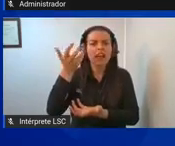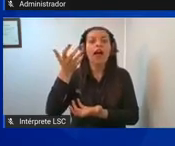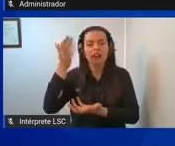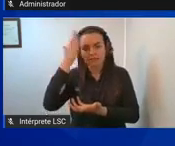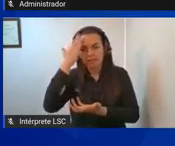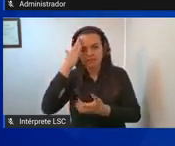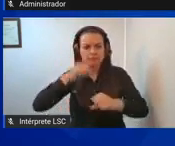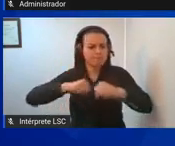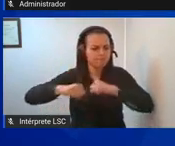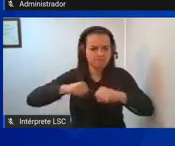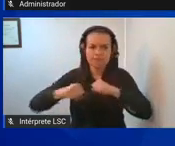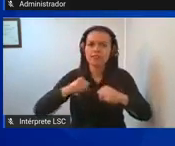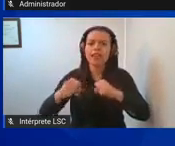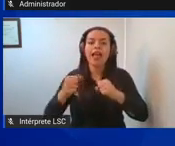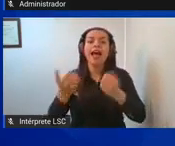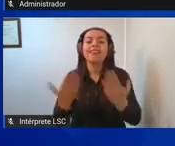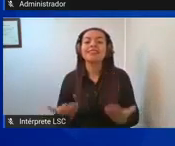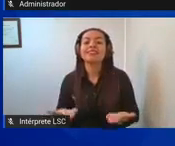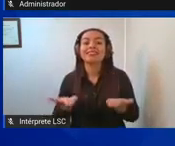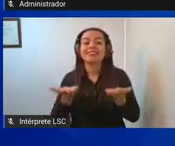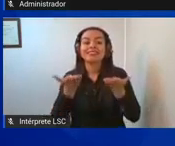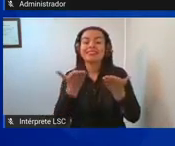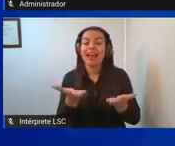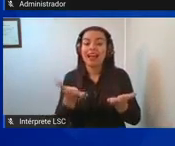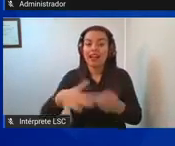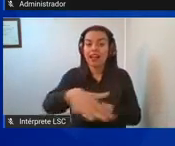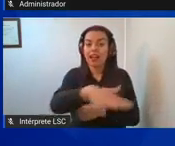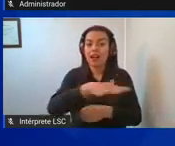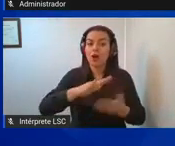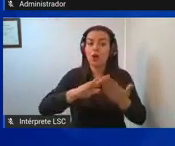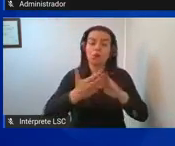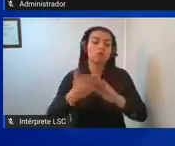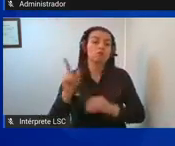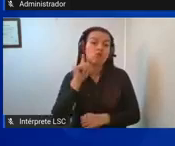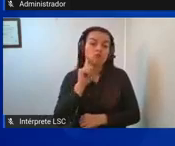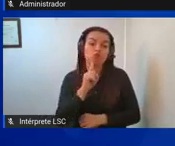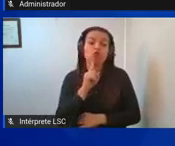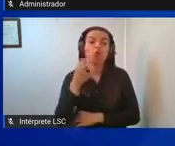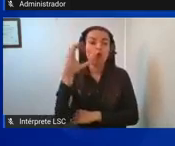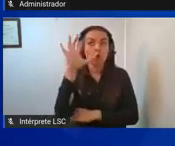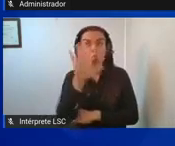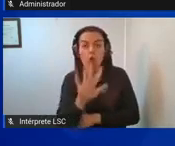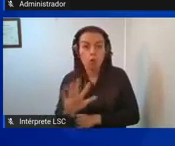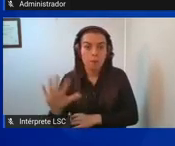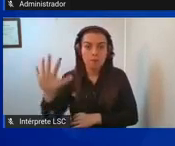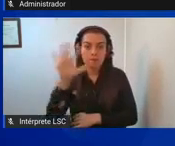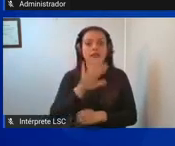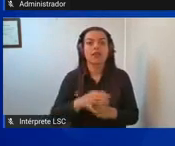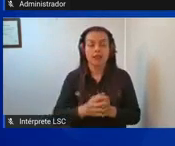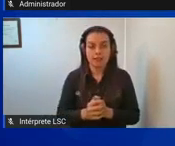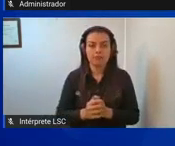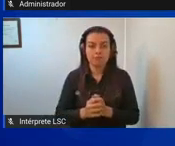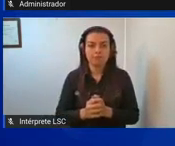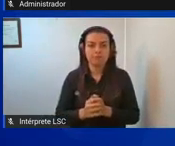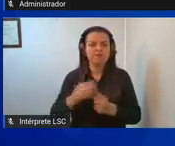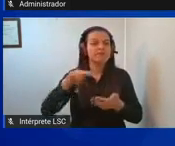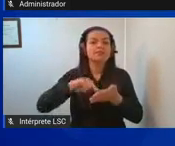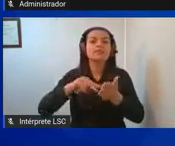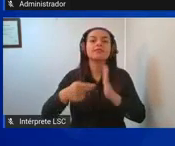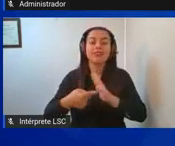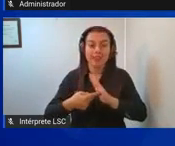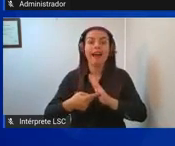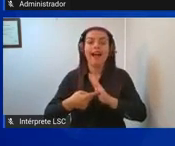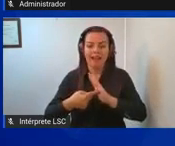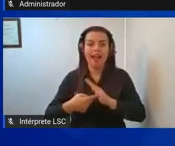que beneficien a la comunidad sorda de Colombia. Entonces, tienen una obligación